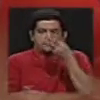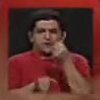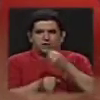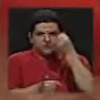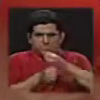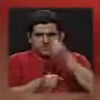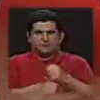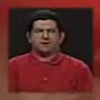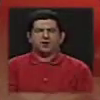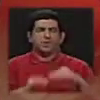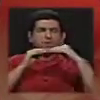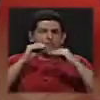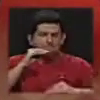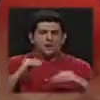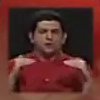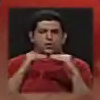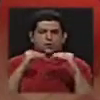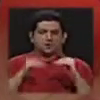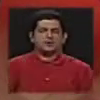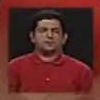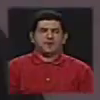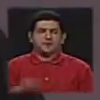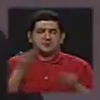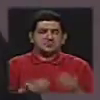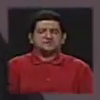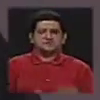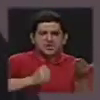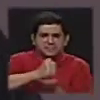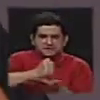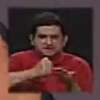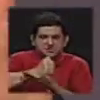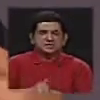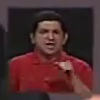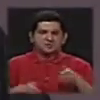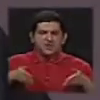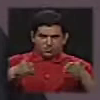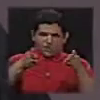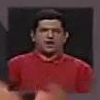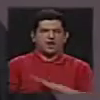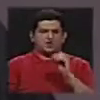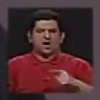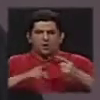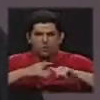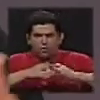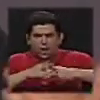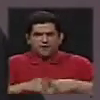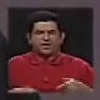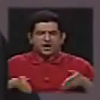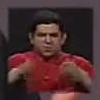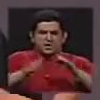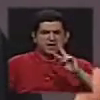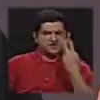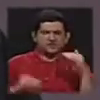obras en trabajos menores que se hacen a nivel nacional. Hablamos de chapias en la carretera, hablamos de mantenimiento de vías